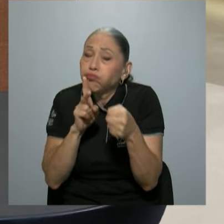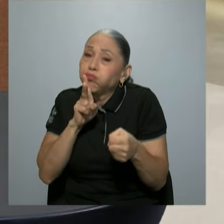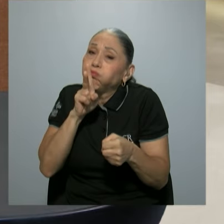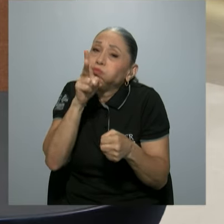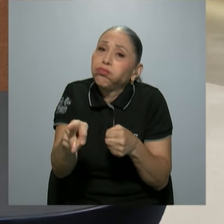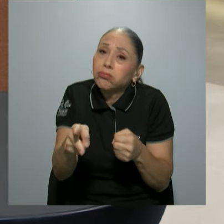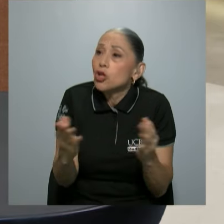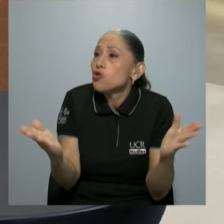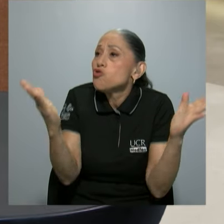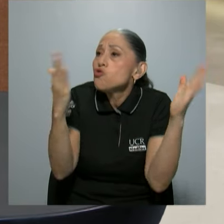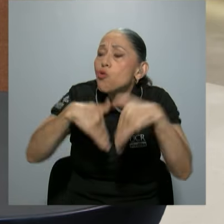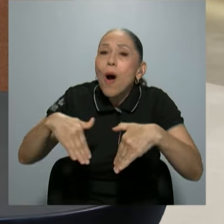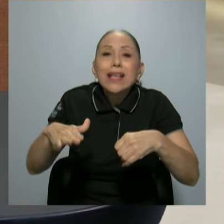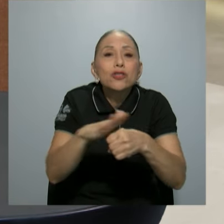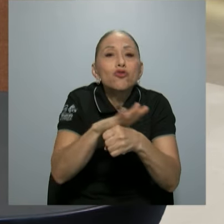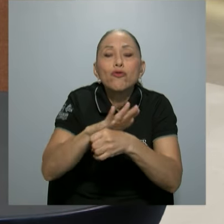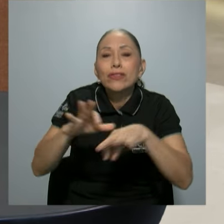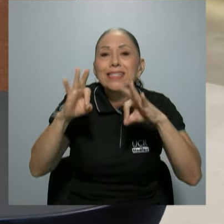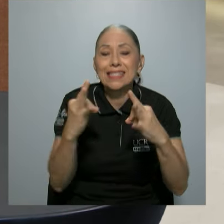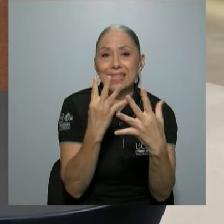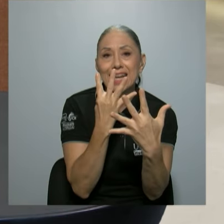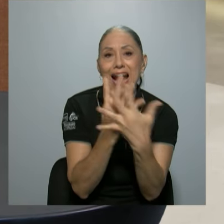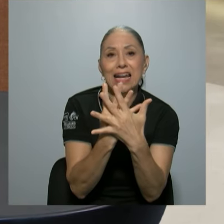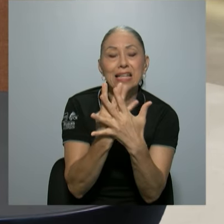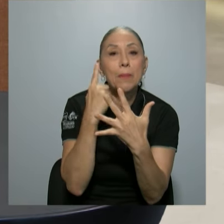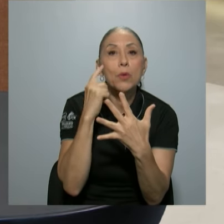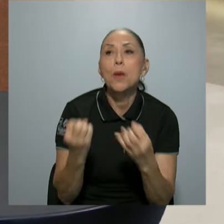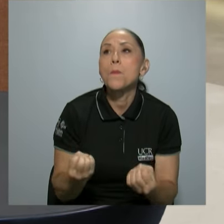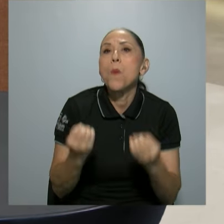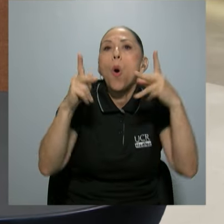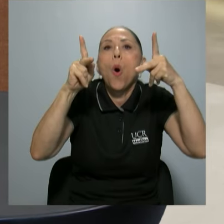suficiente cárcel para la cantidad de